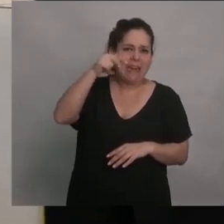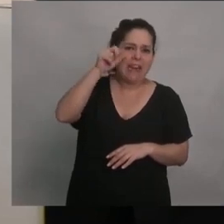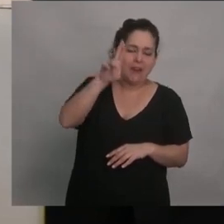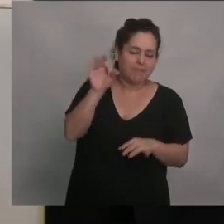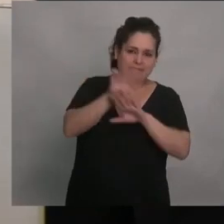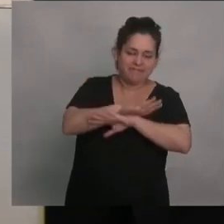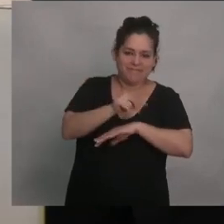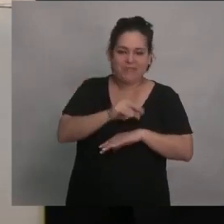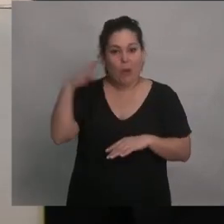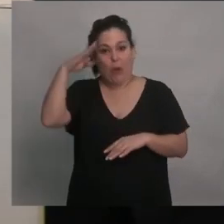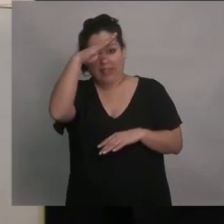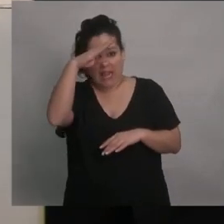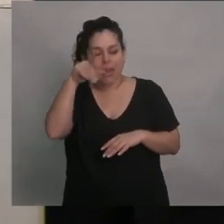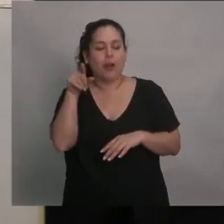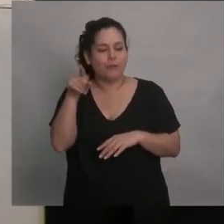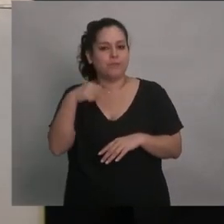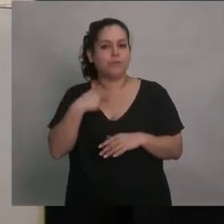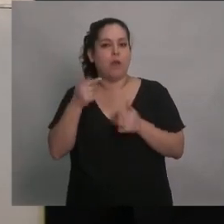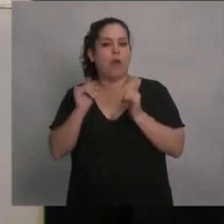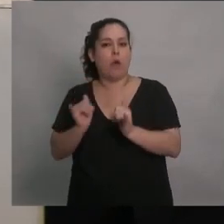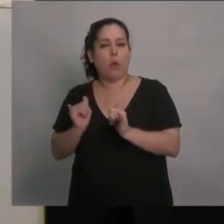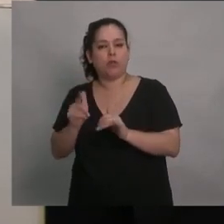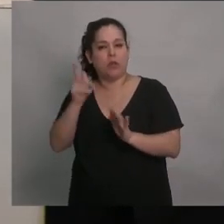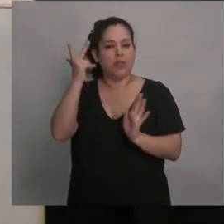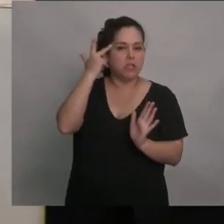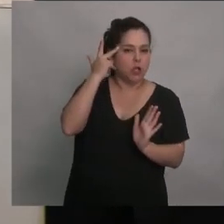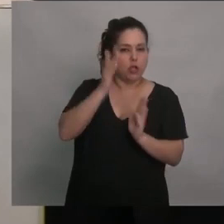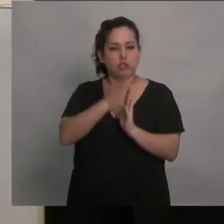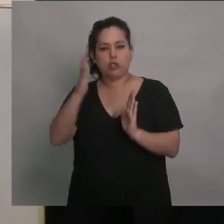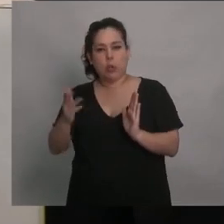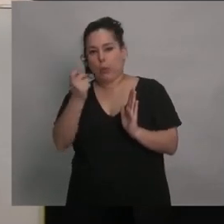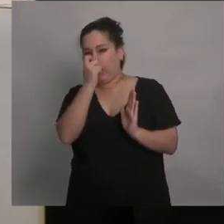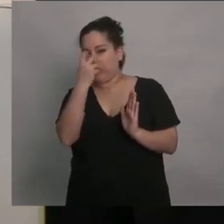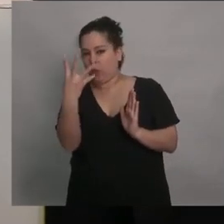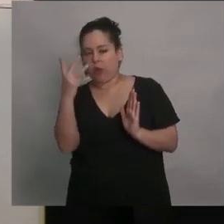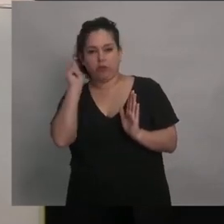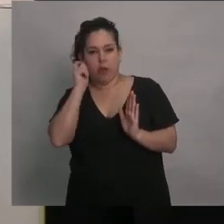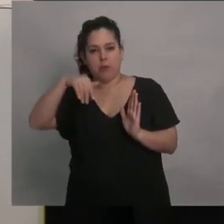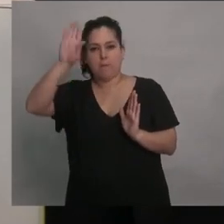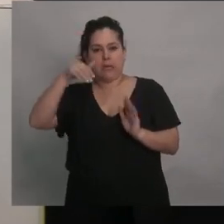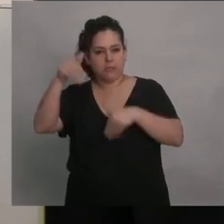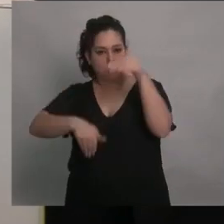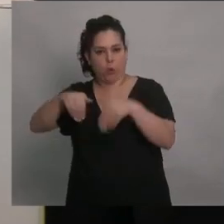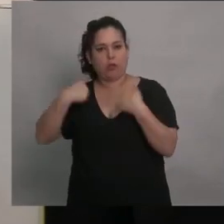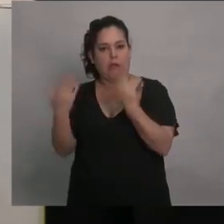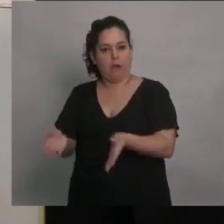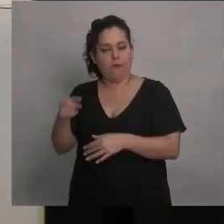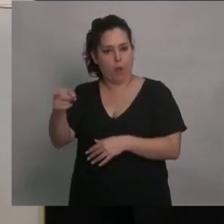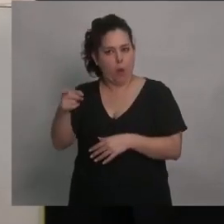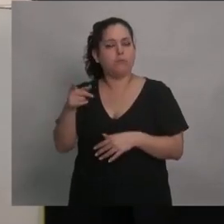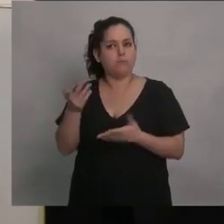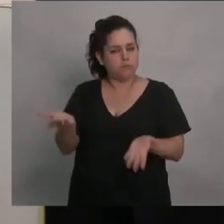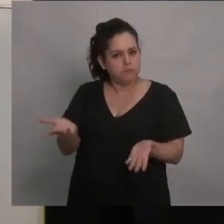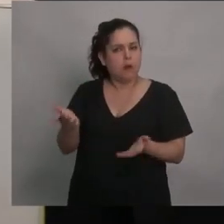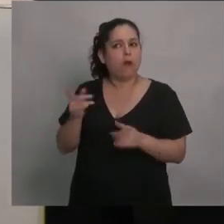ha sido de los de la juventud entre los 18 y los 24 años. Y la juventud está también